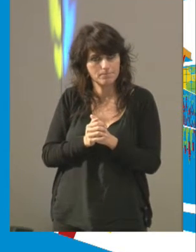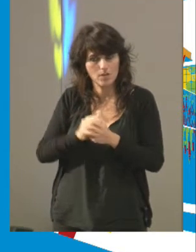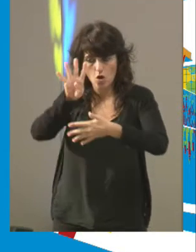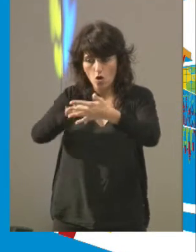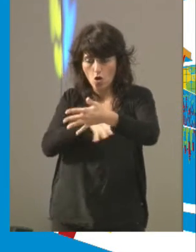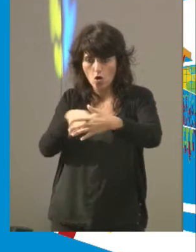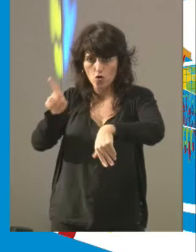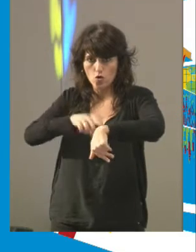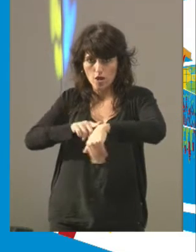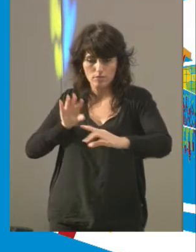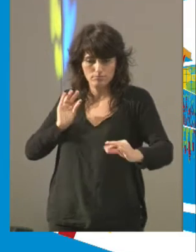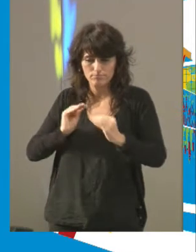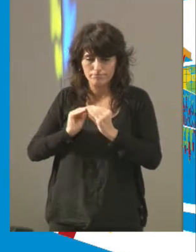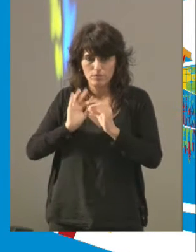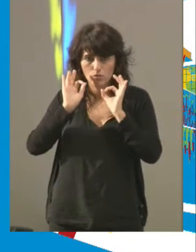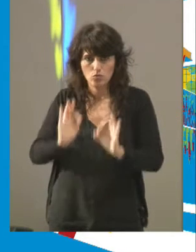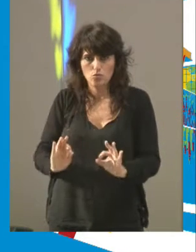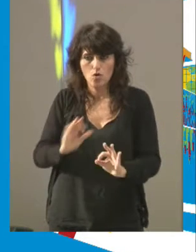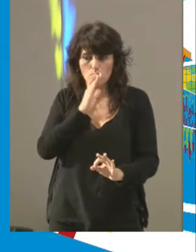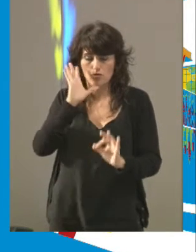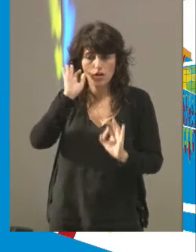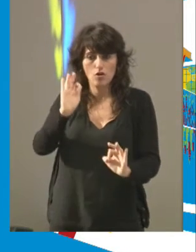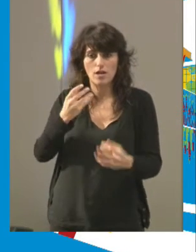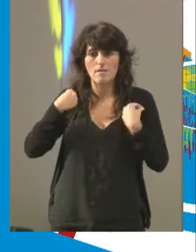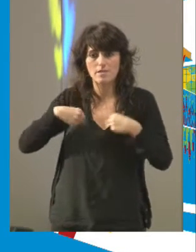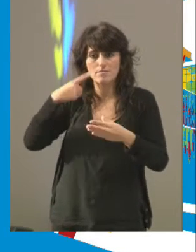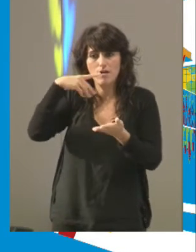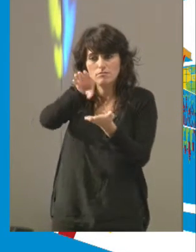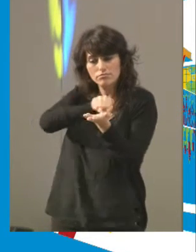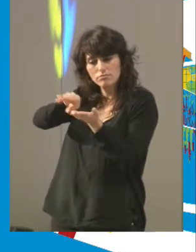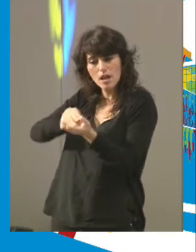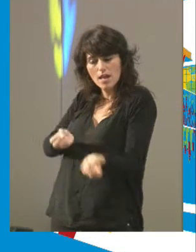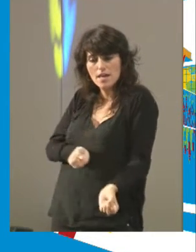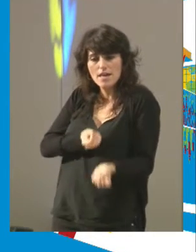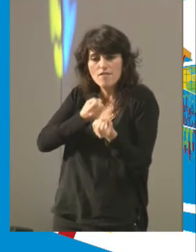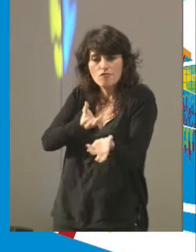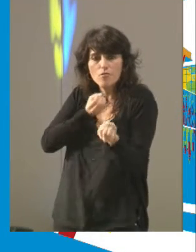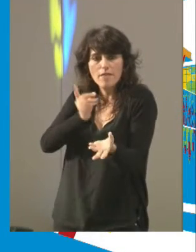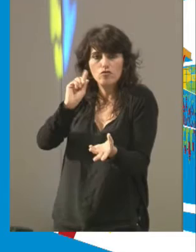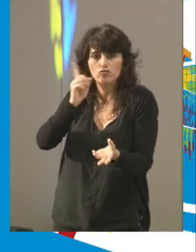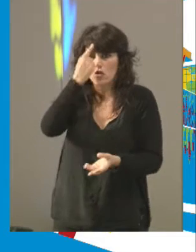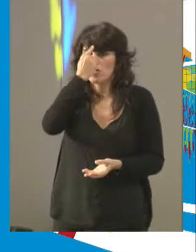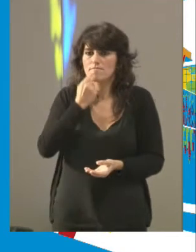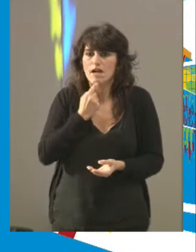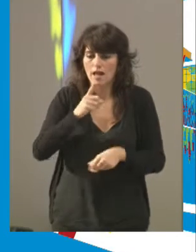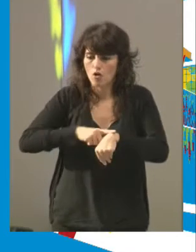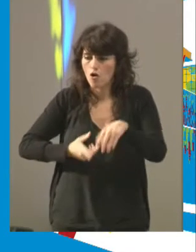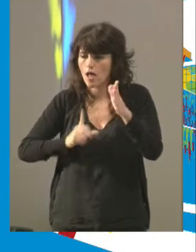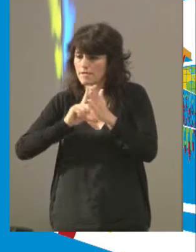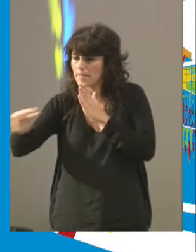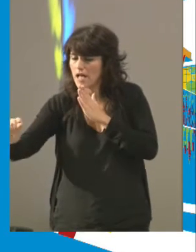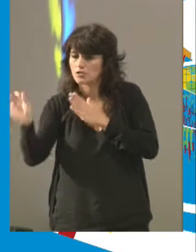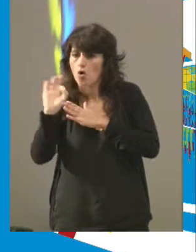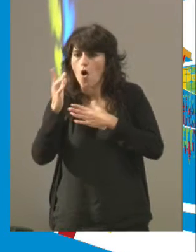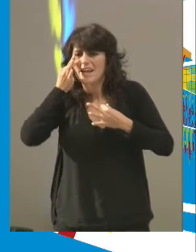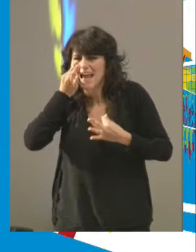horaria, porque evidentemente podíamos tener con esta muestra información ya no de la imagen que tienes del día anterior a qué hora te fuiste, sino la realidad